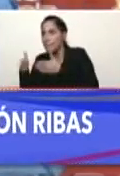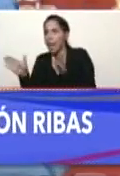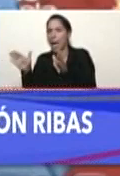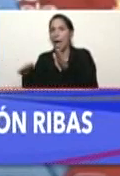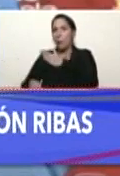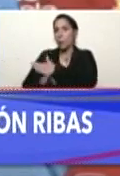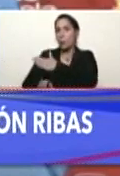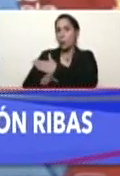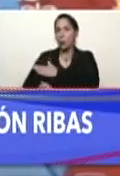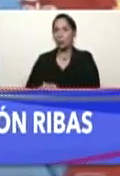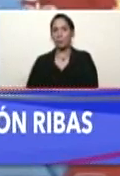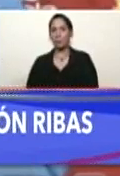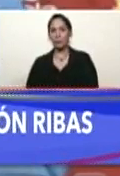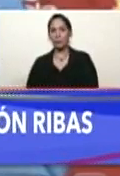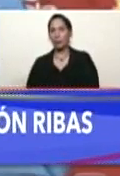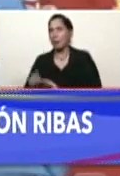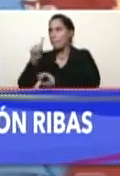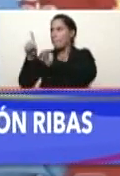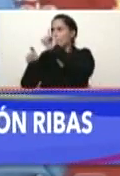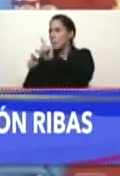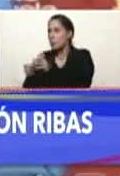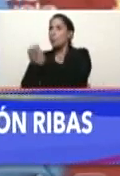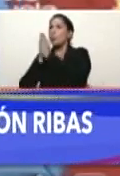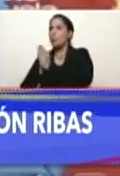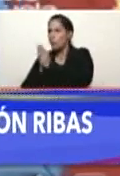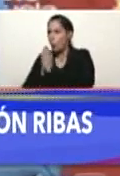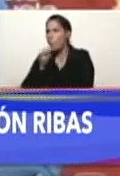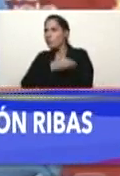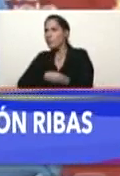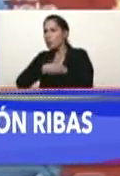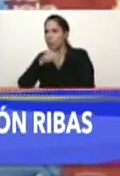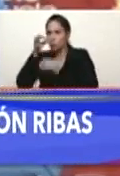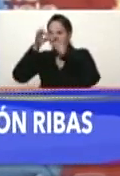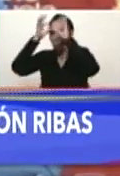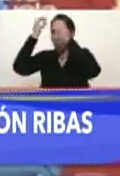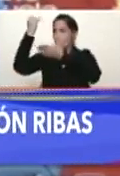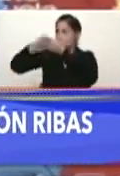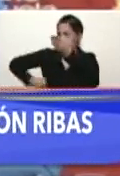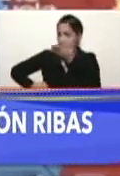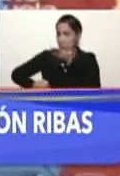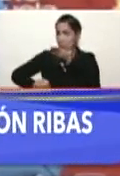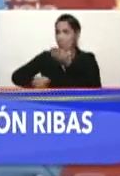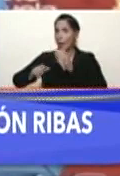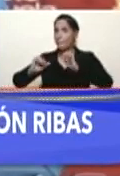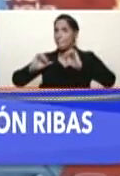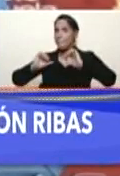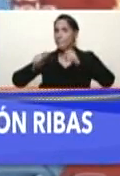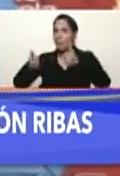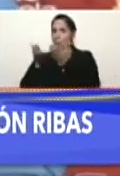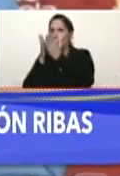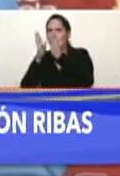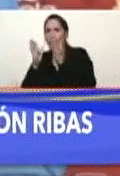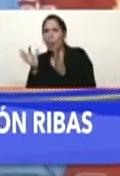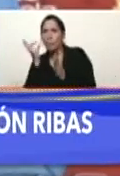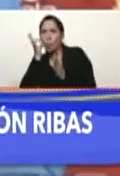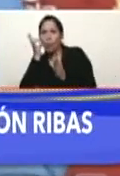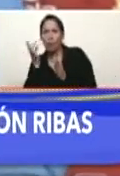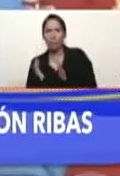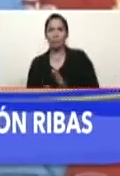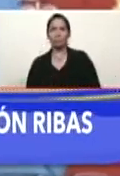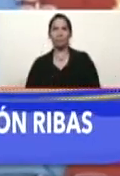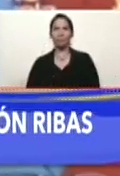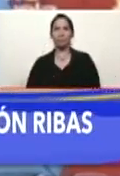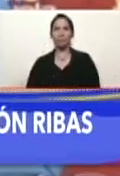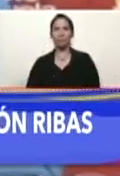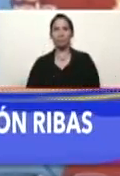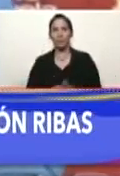todavía, preguntó por la misión Robinson. Se inscribió y empezó a estudiar. Y